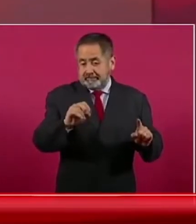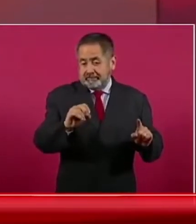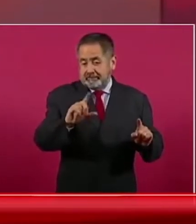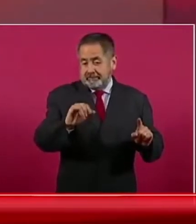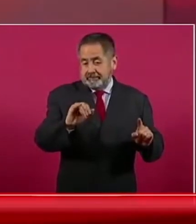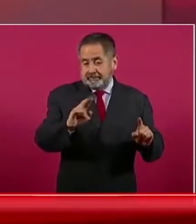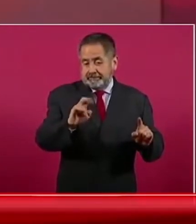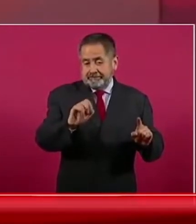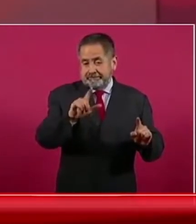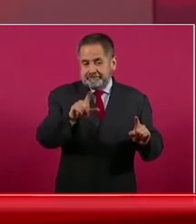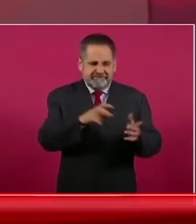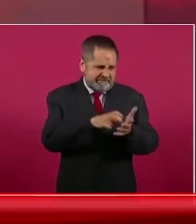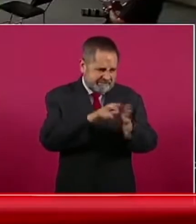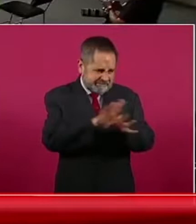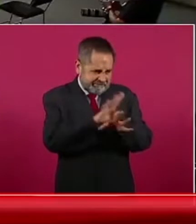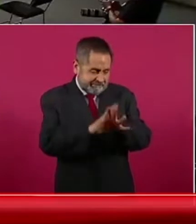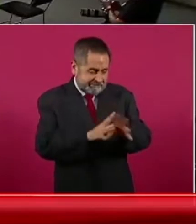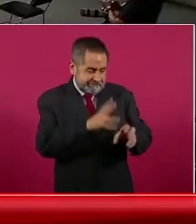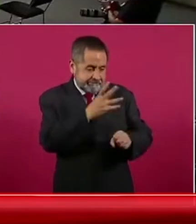no